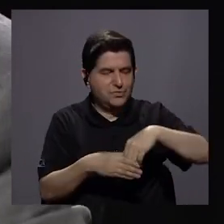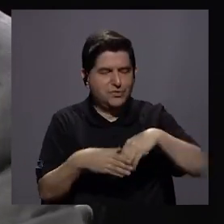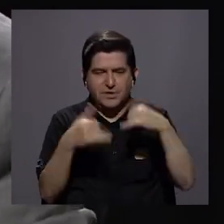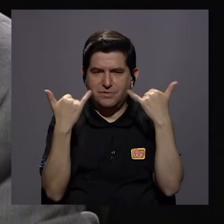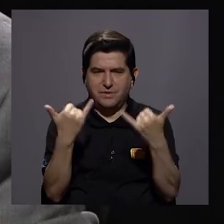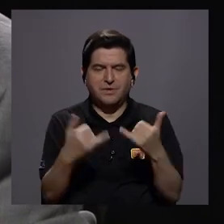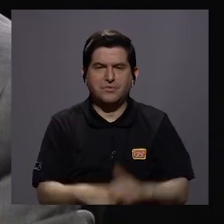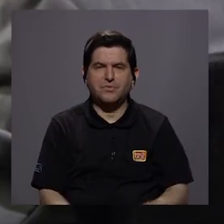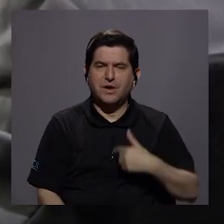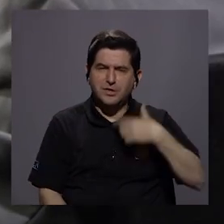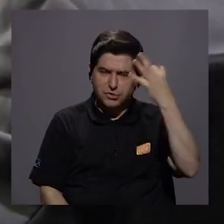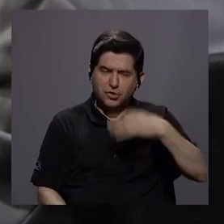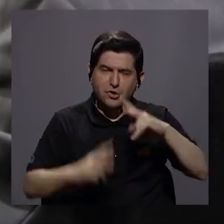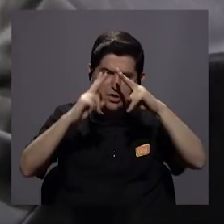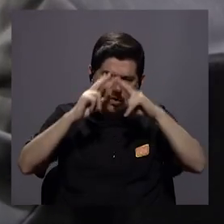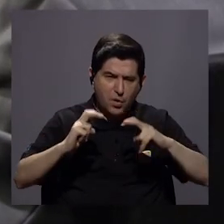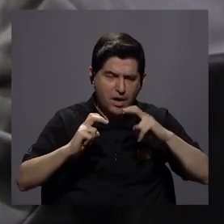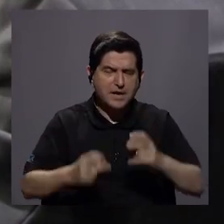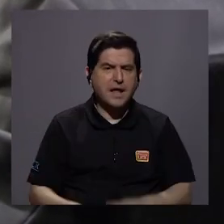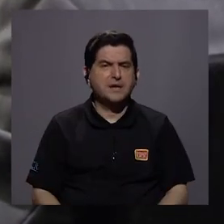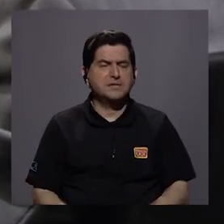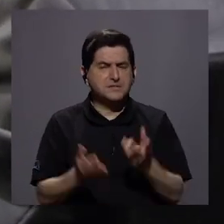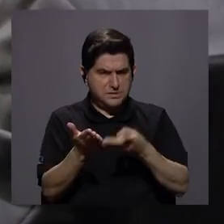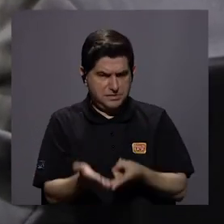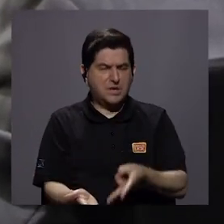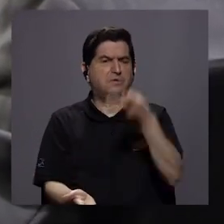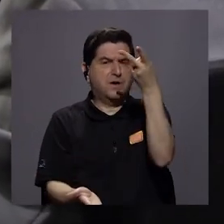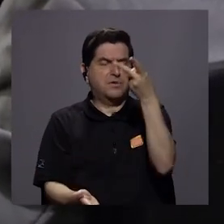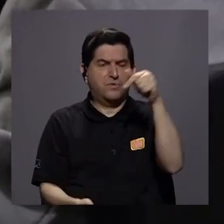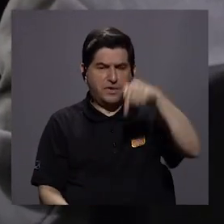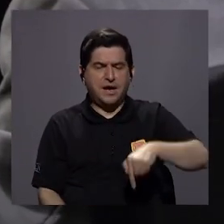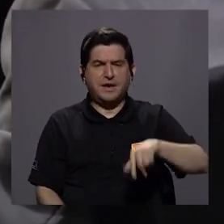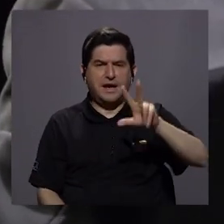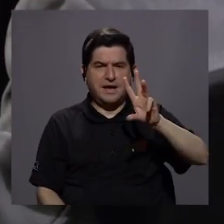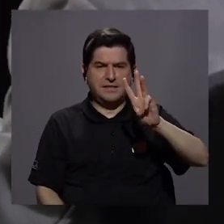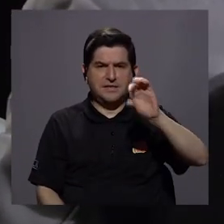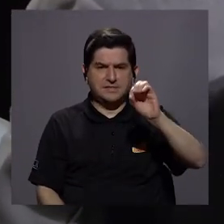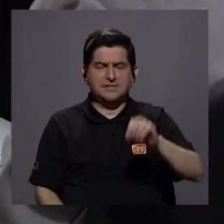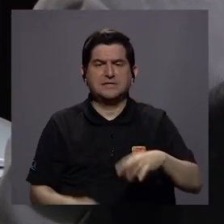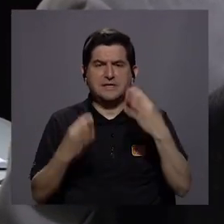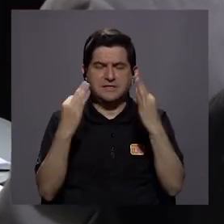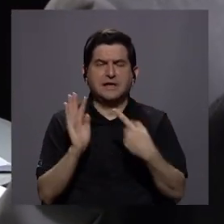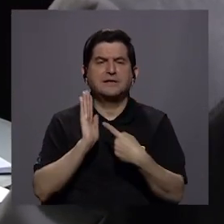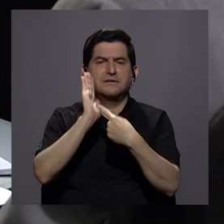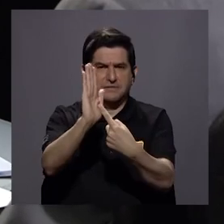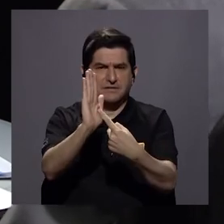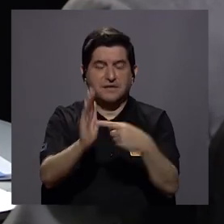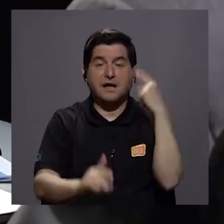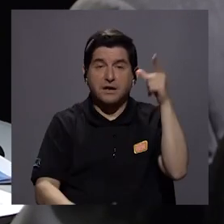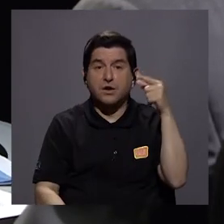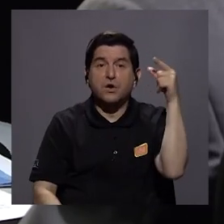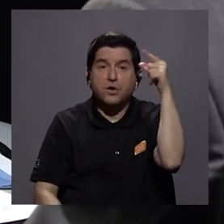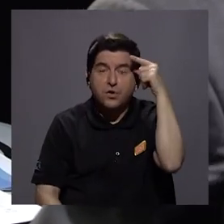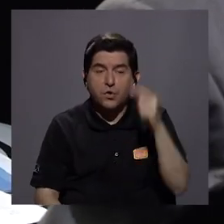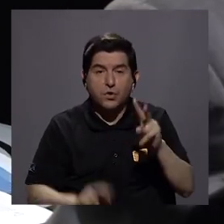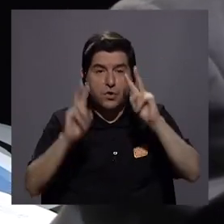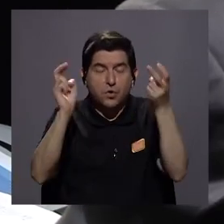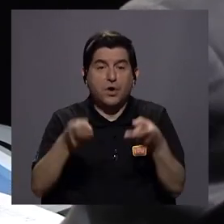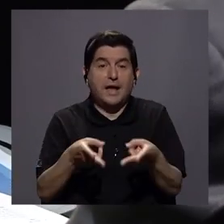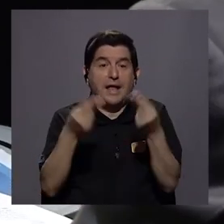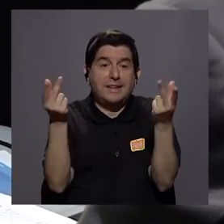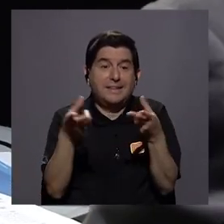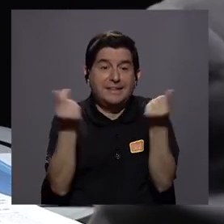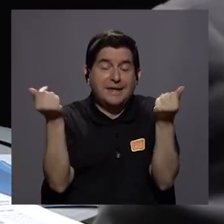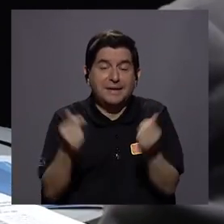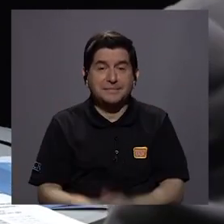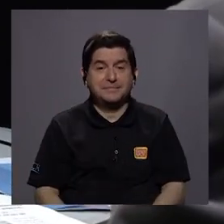aquí. Me parece una fotografía muy valiosa y que desde esta mesa de 360 tratamos de rescatar. Y por supuesto, el tema del